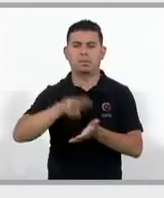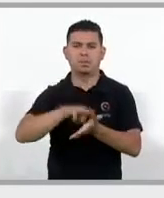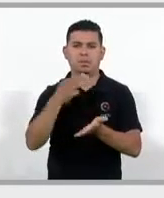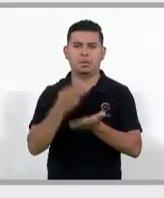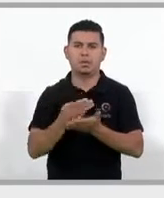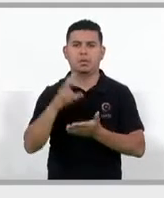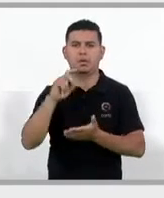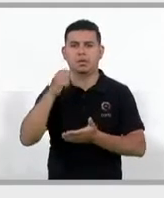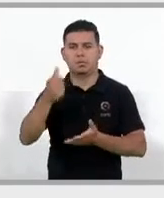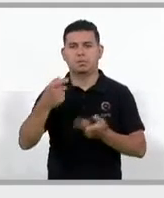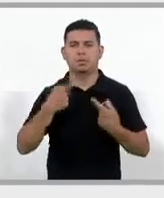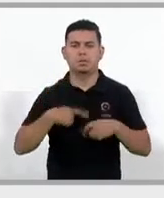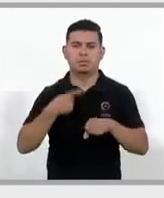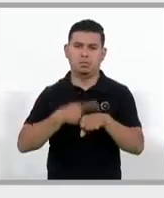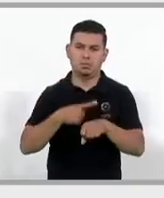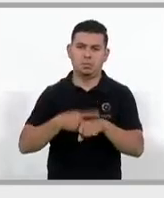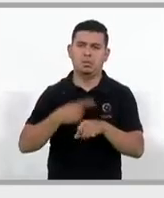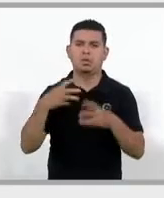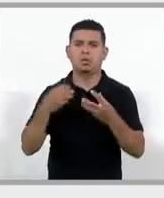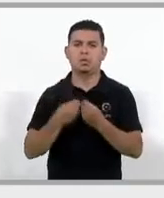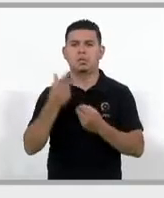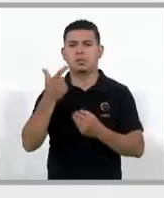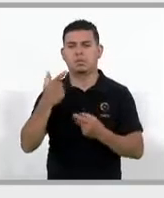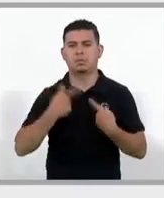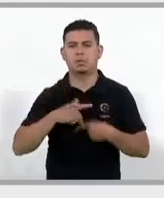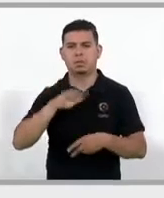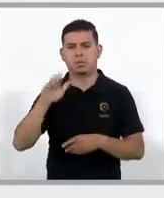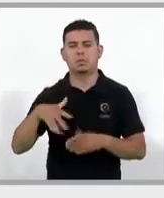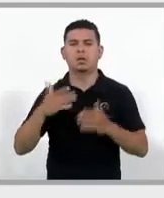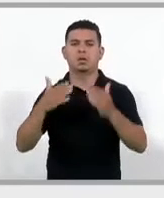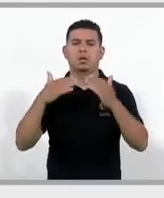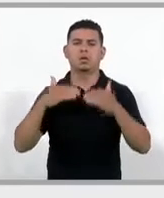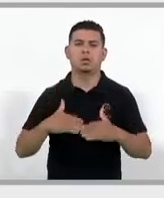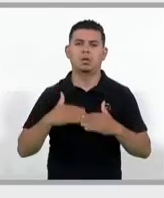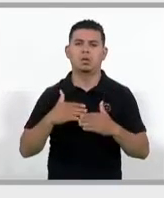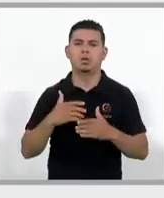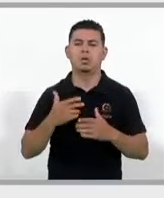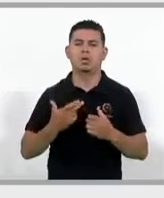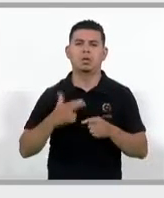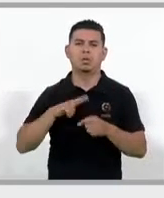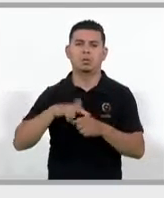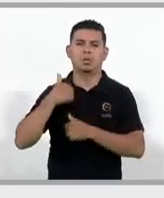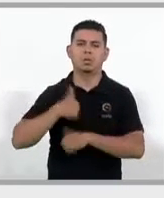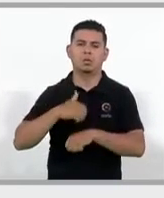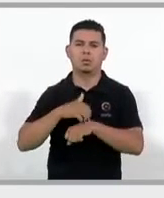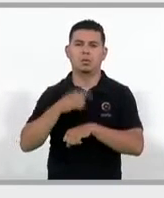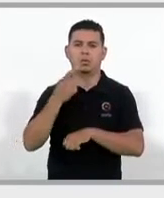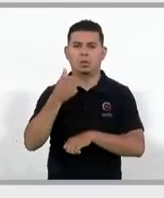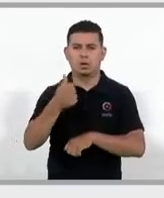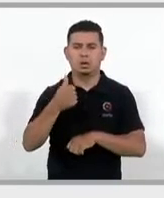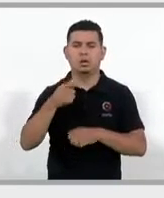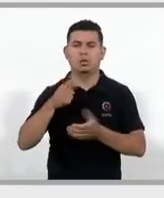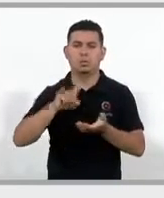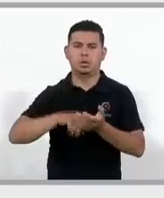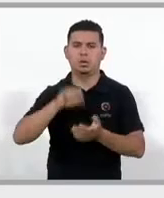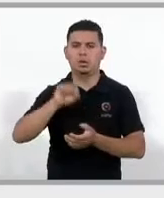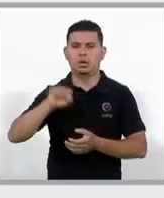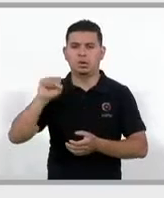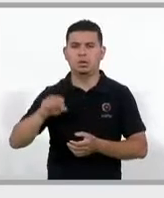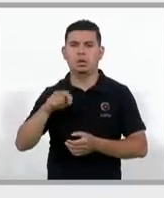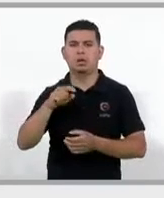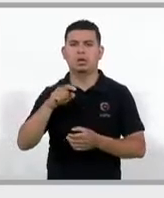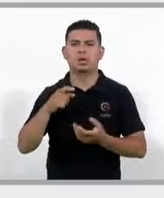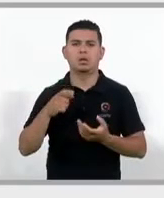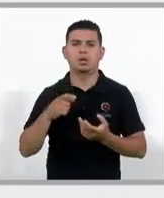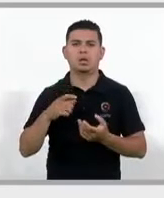36 casos confirmados con 7 defunciones y la jurisdicción sanitaria número seis sierra se mantiene